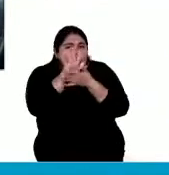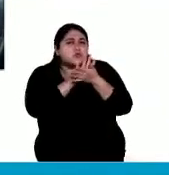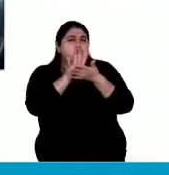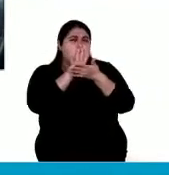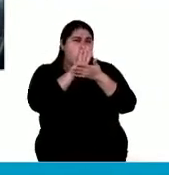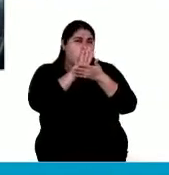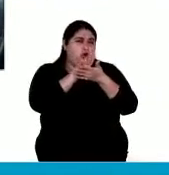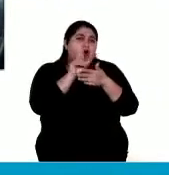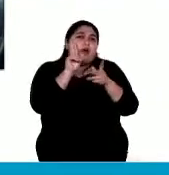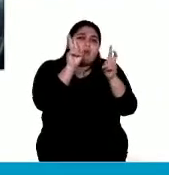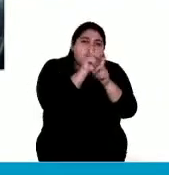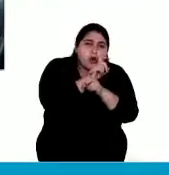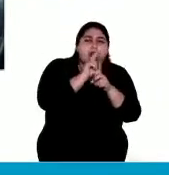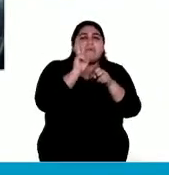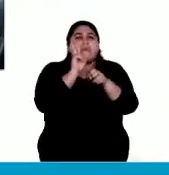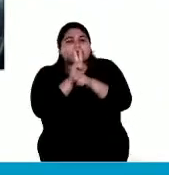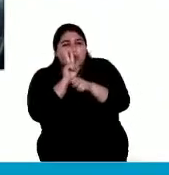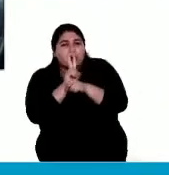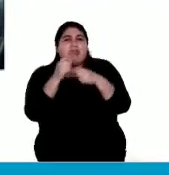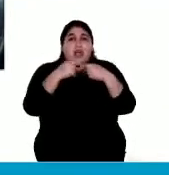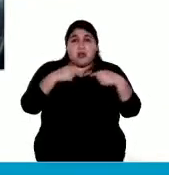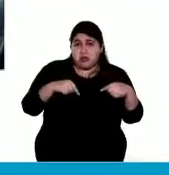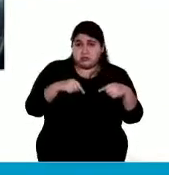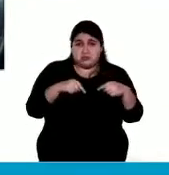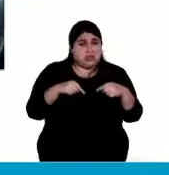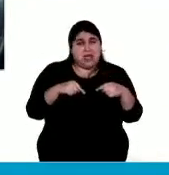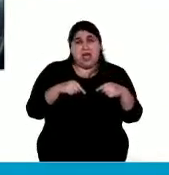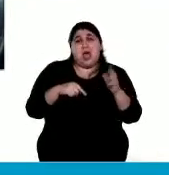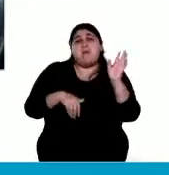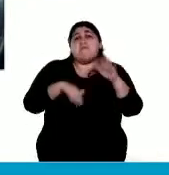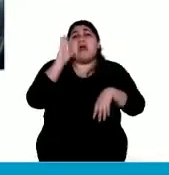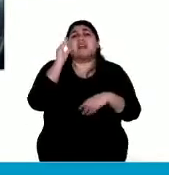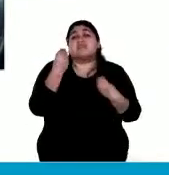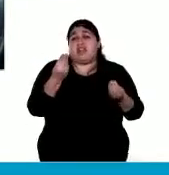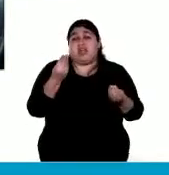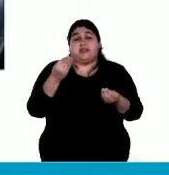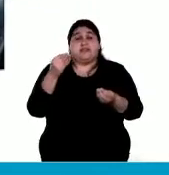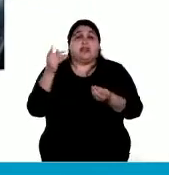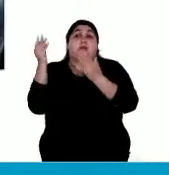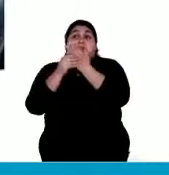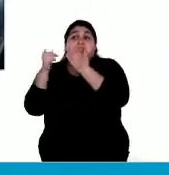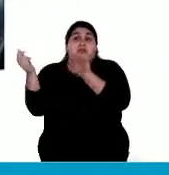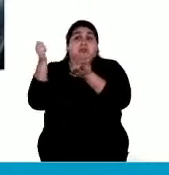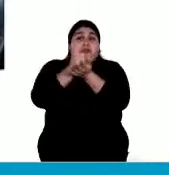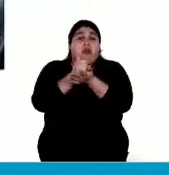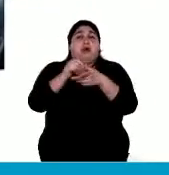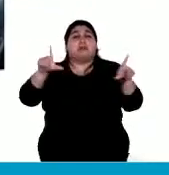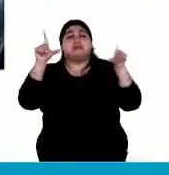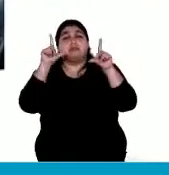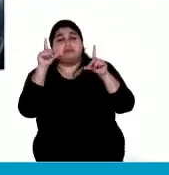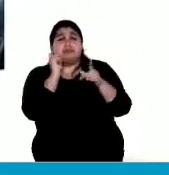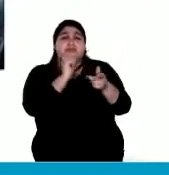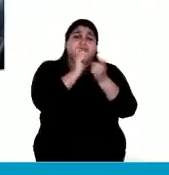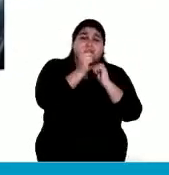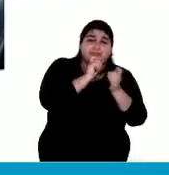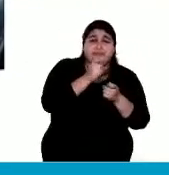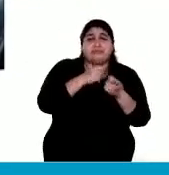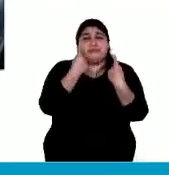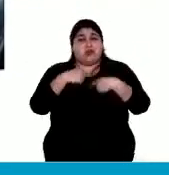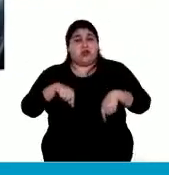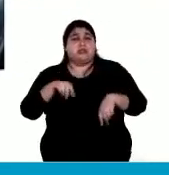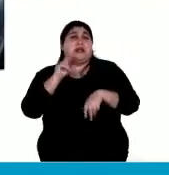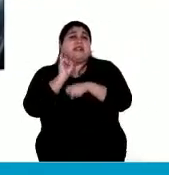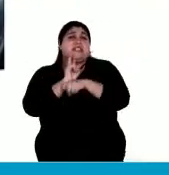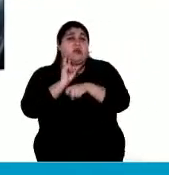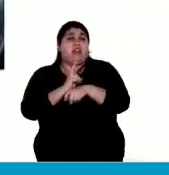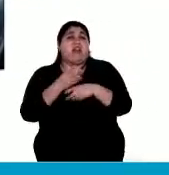de inseguridad en la provincia de Buenos Aires, recorre los canales de televisión relatando cual comentarista político o de seguridad qué